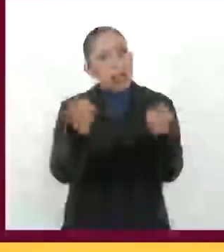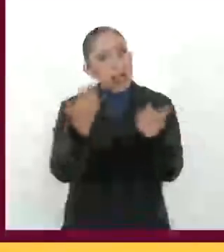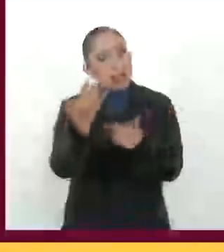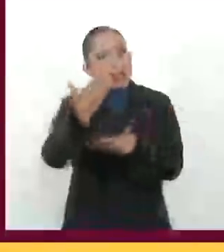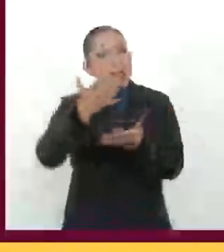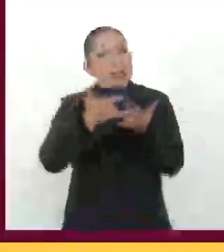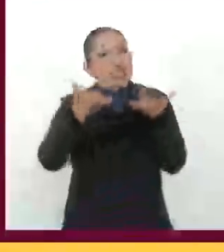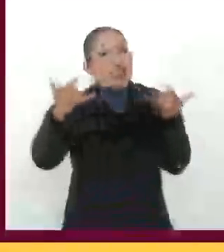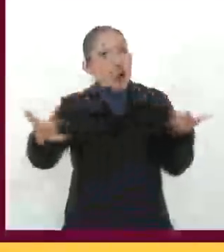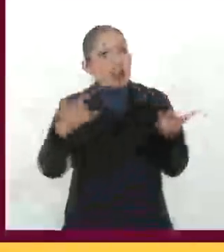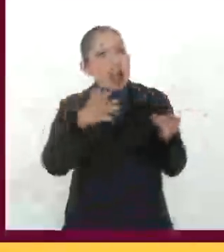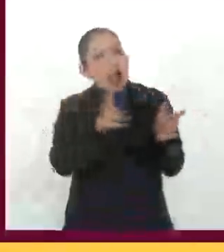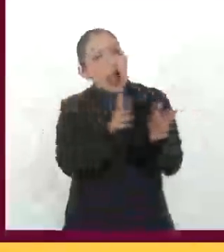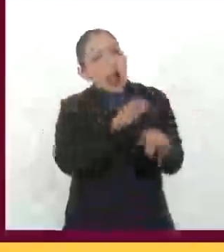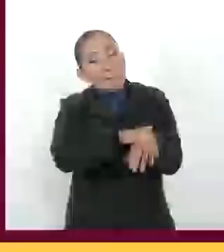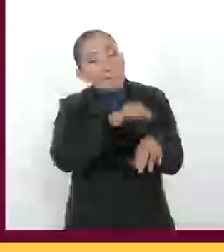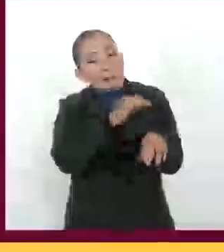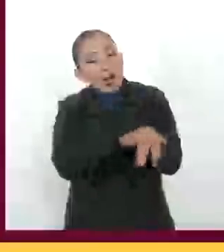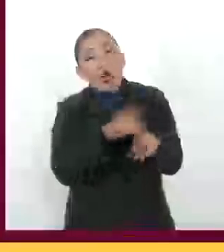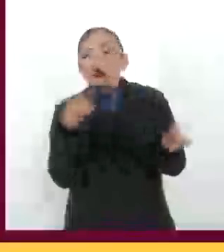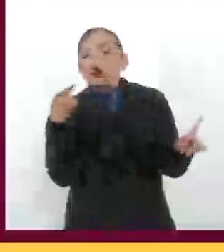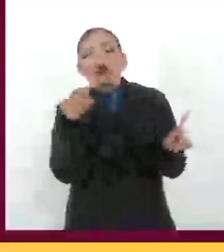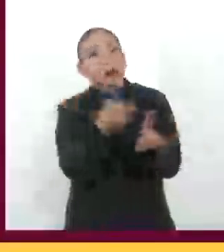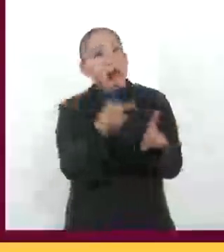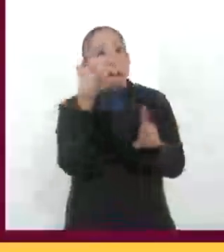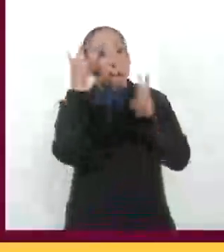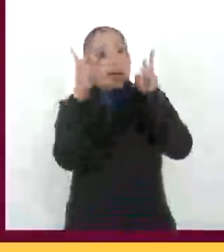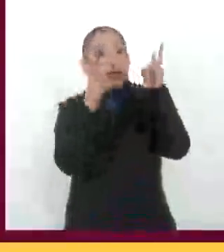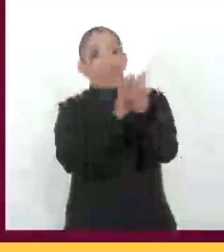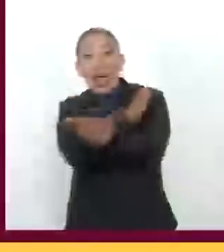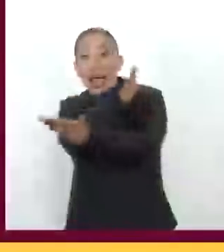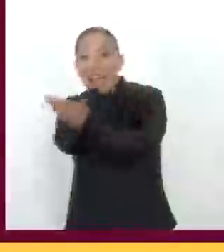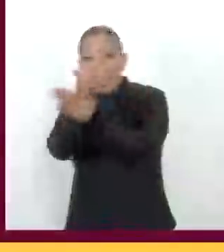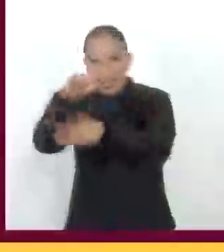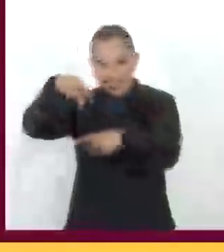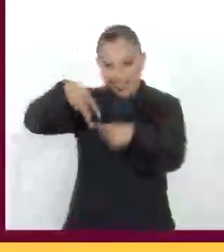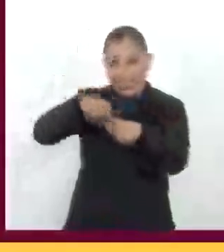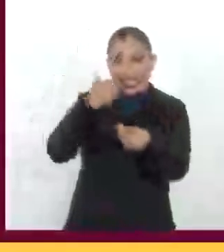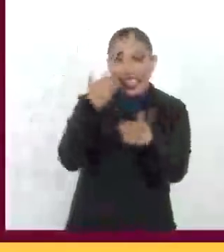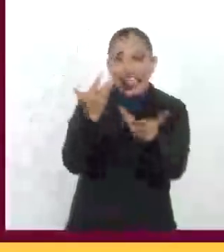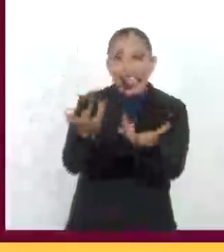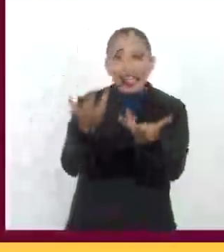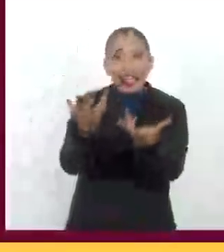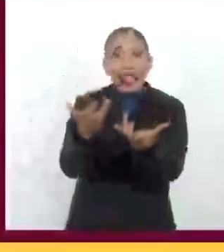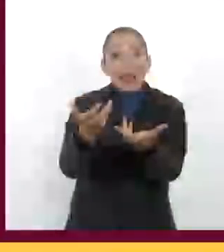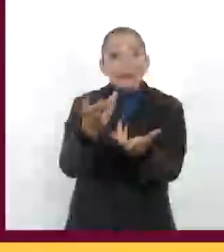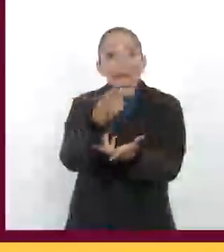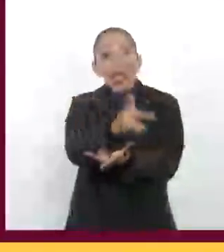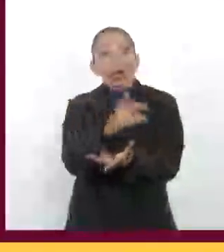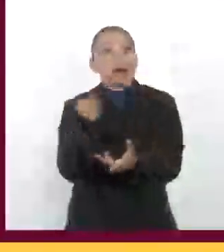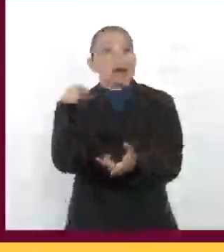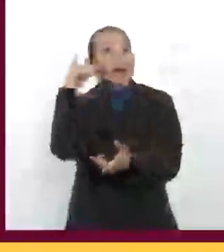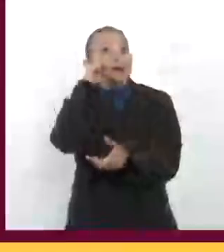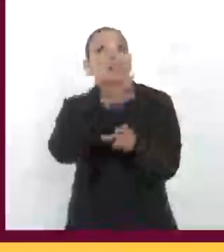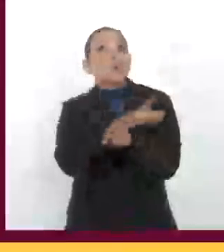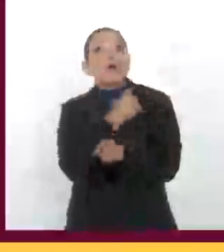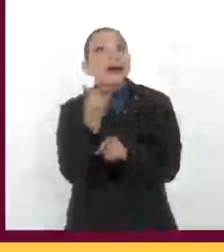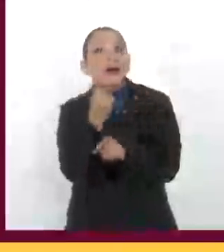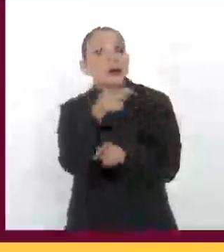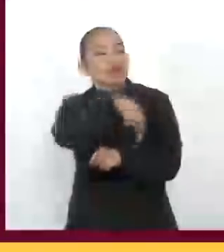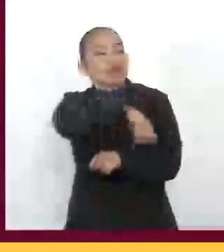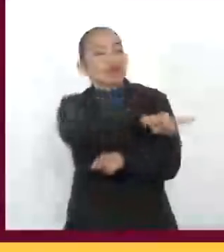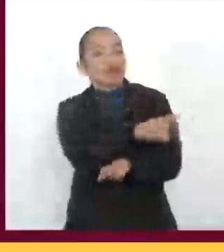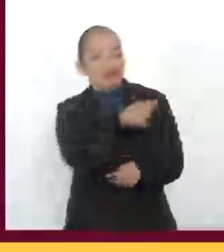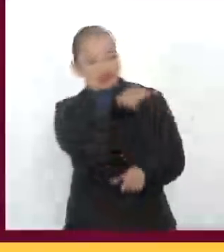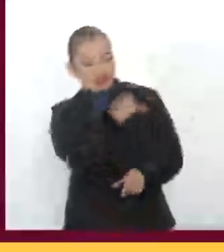a adentrarse en la historia de un grupo de amigos, cuyo objetivo es visitar un parque de diversiones, lo cual se complica